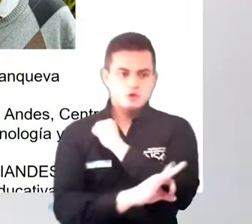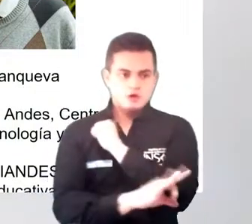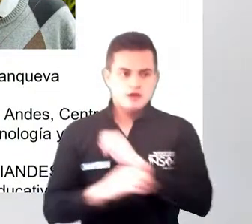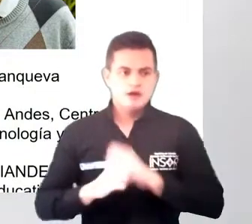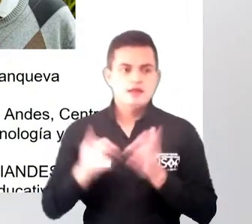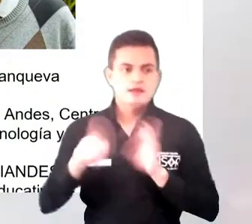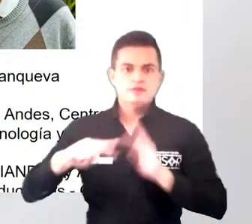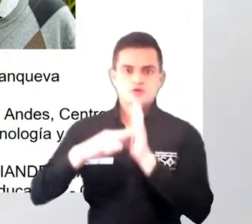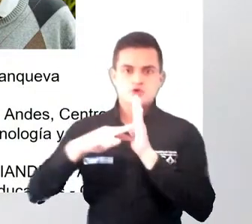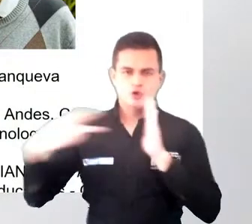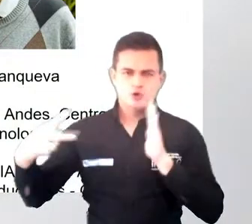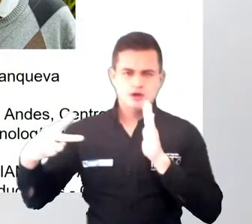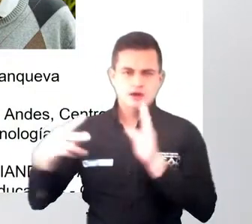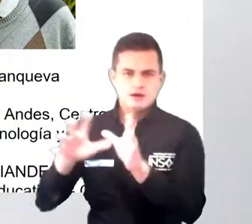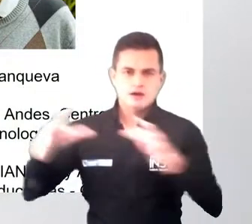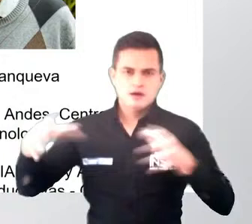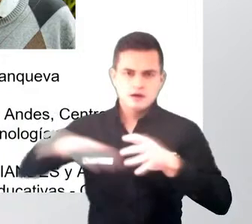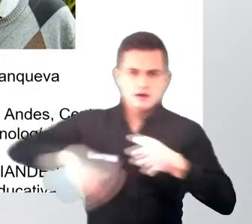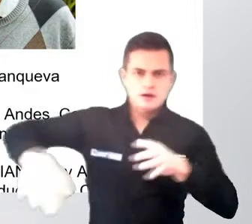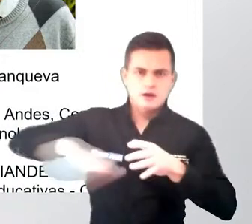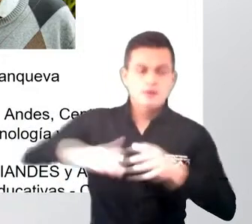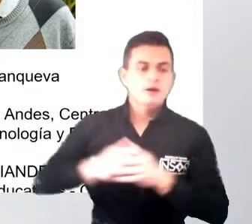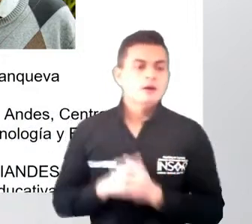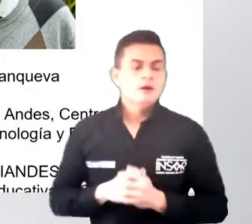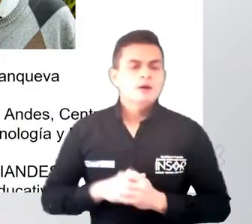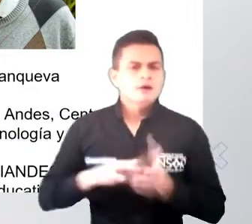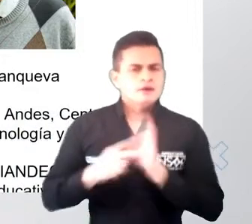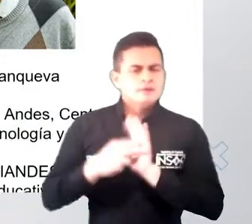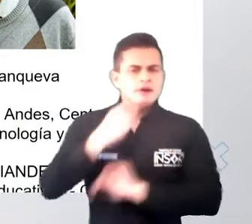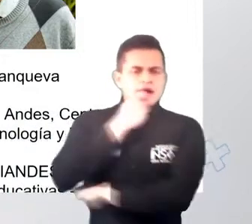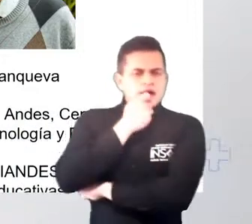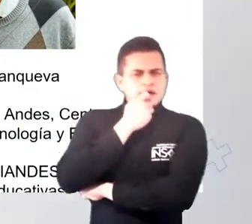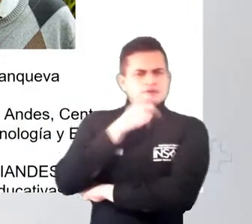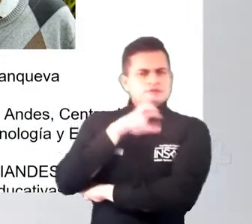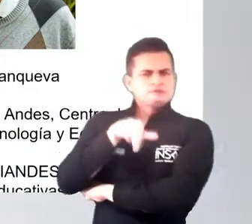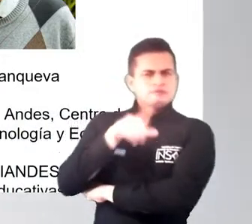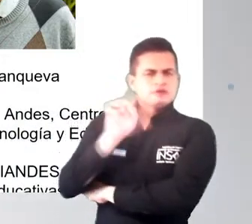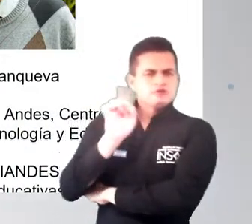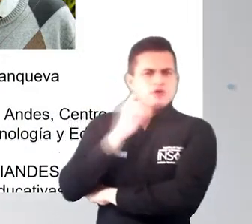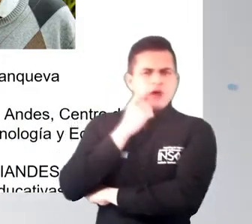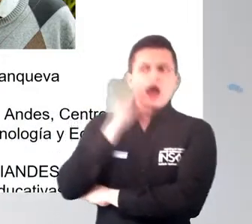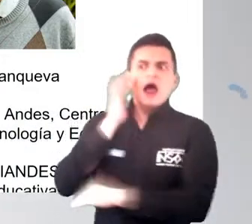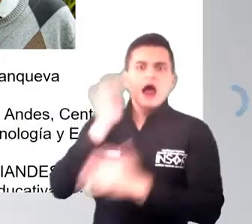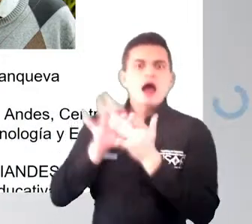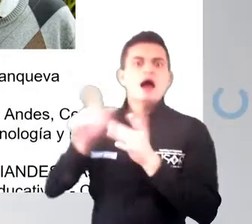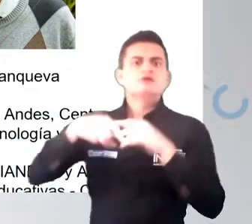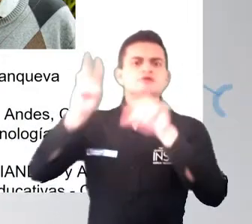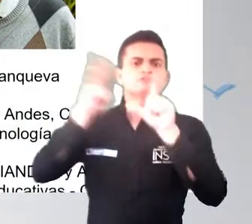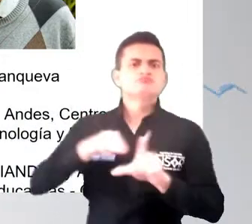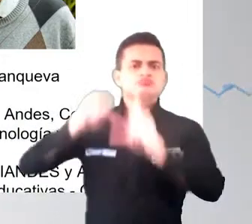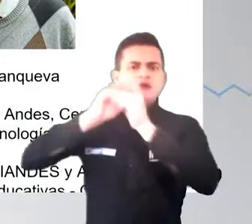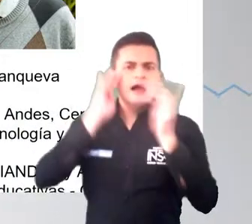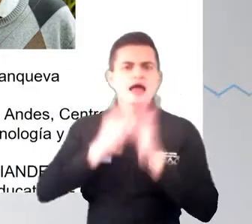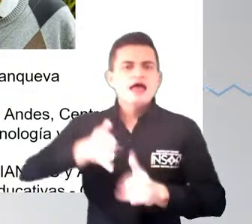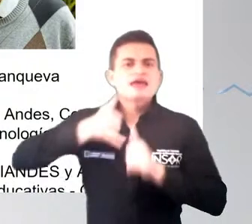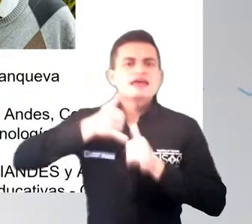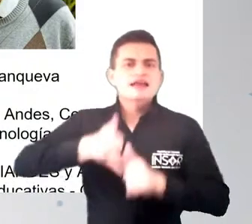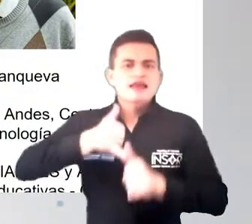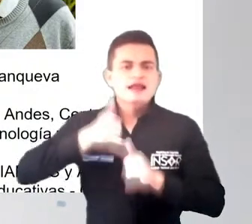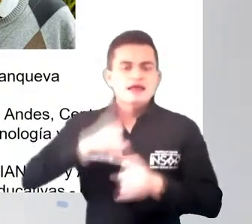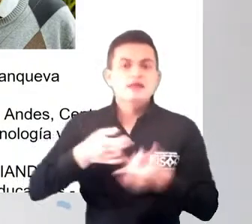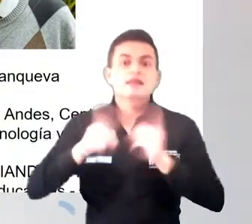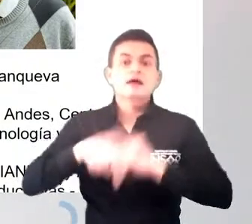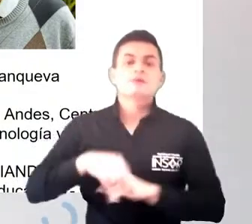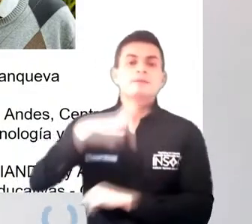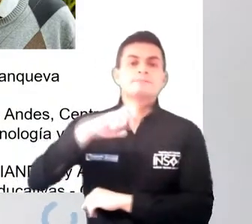Esto no es extraño, porque miren ustedes que él tiene un bachelor y un master degree en Ingeniería Eléctrica y Computación y un PhD en Sistemas